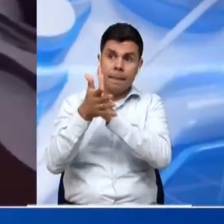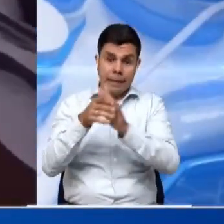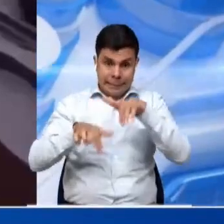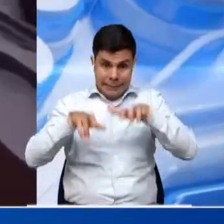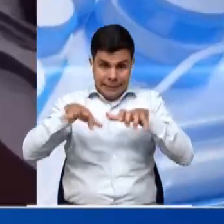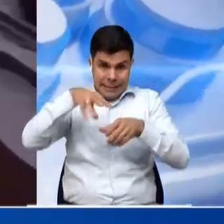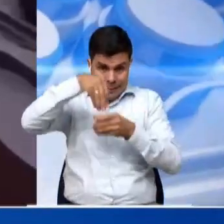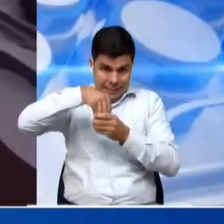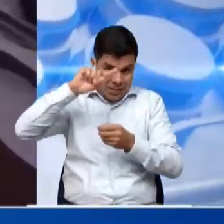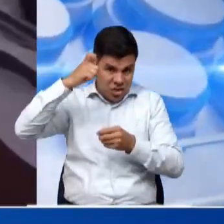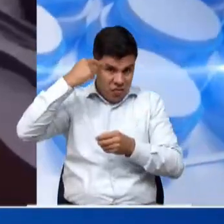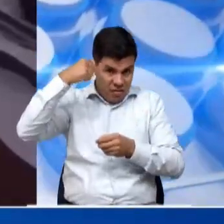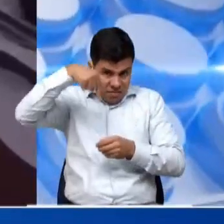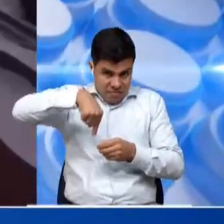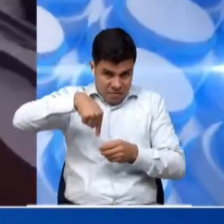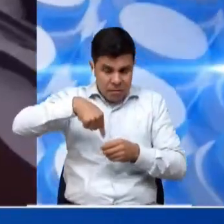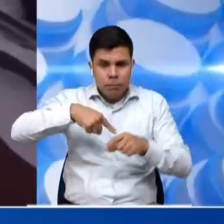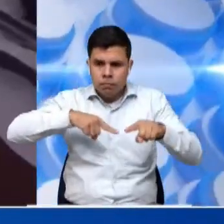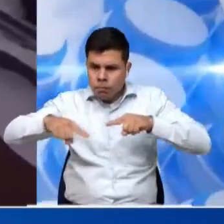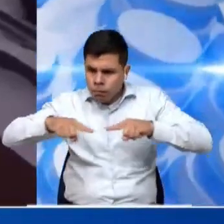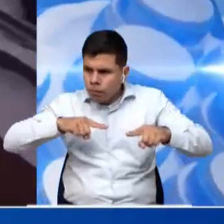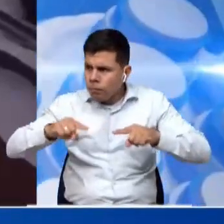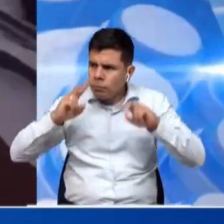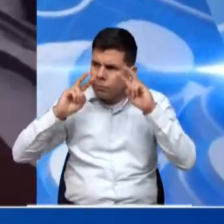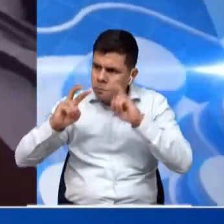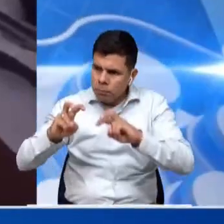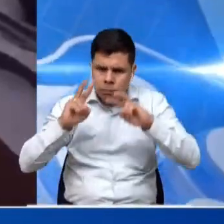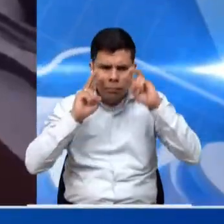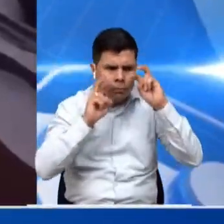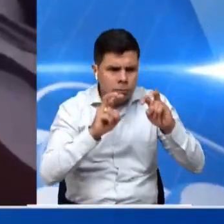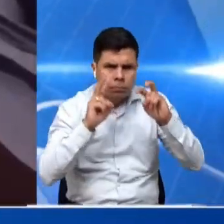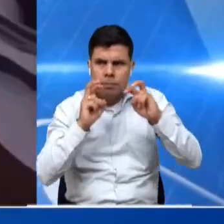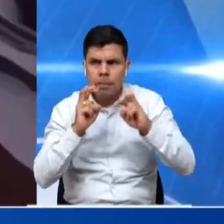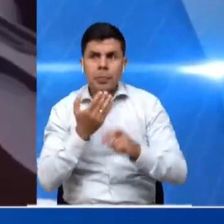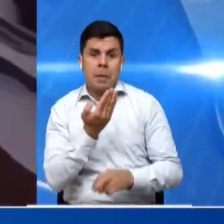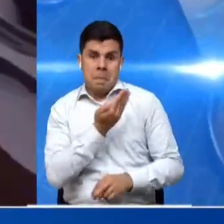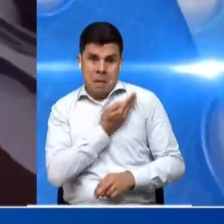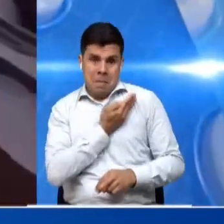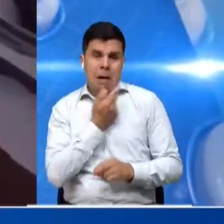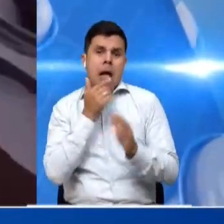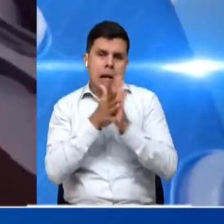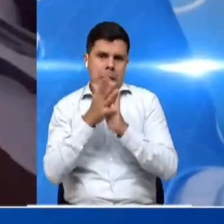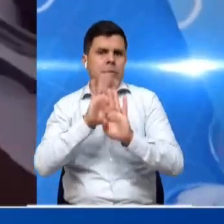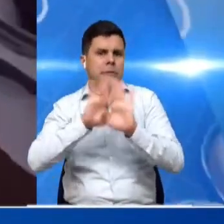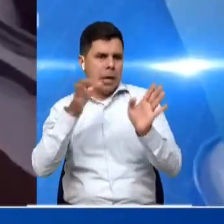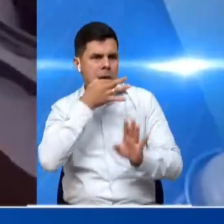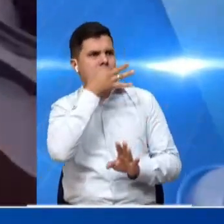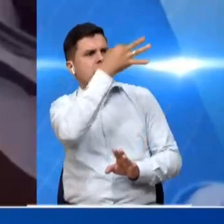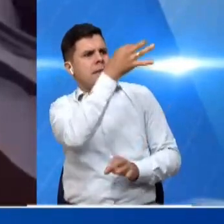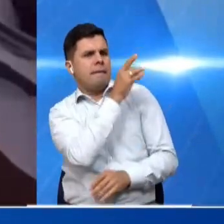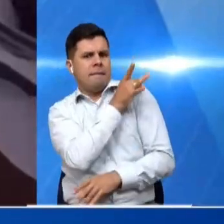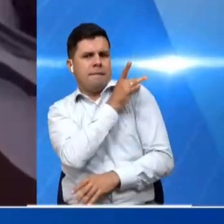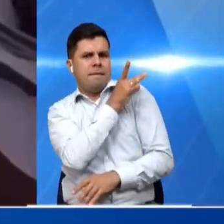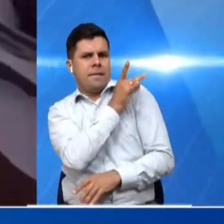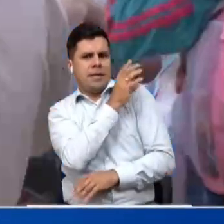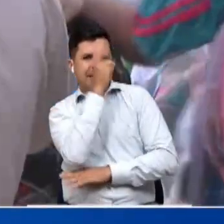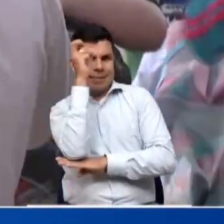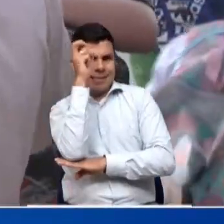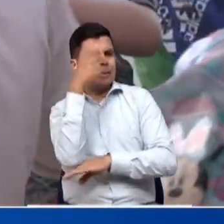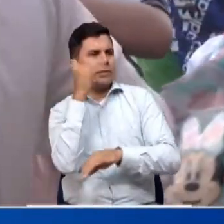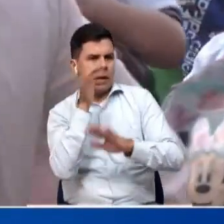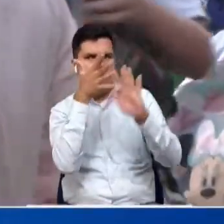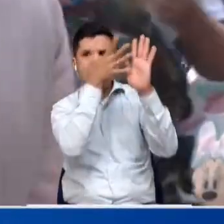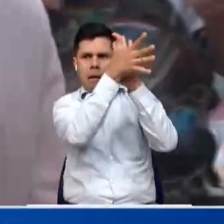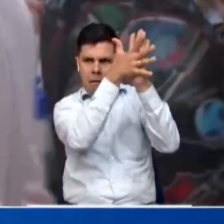proceso investigativo. Hoy podemos decir que la mamá presentó esta semana la denuncia ante la Fiscalía Nacional.